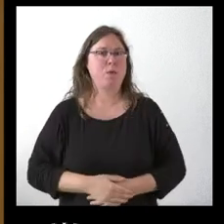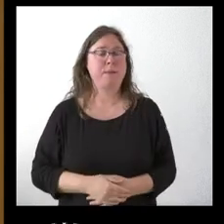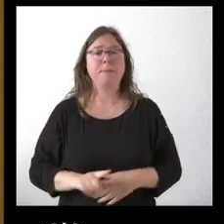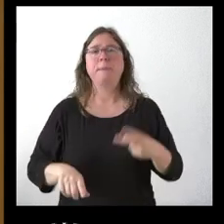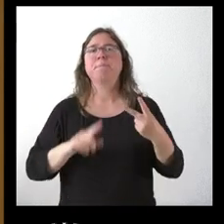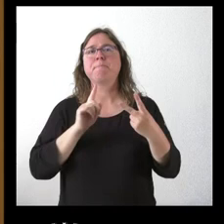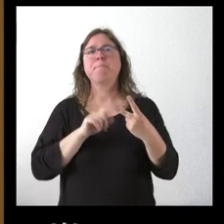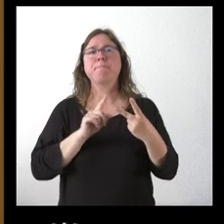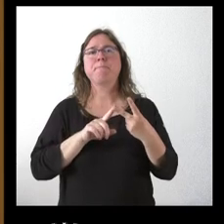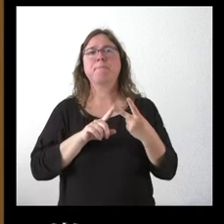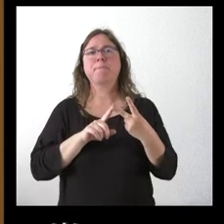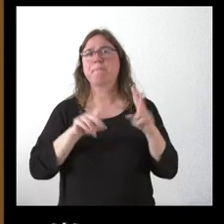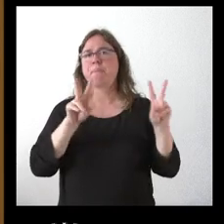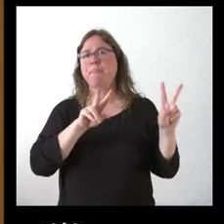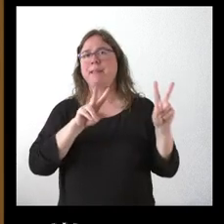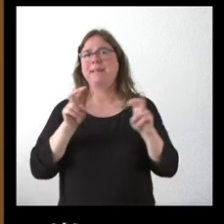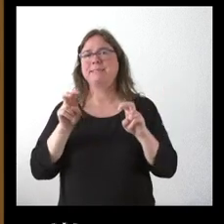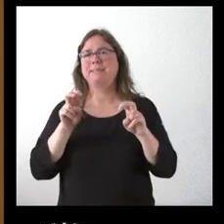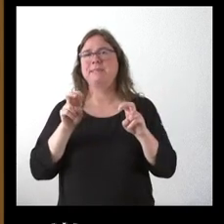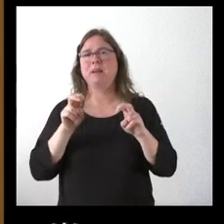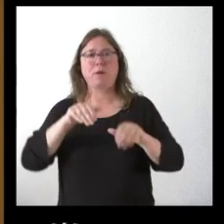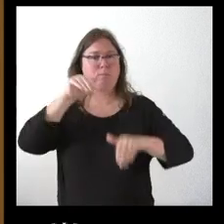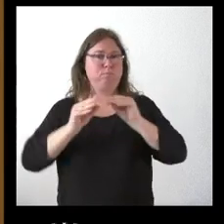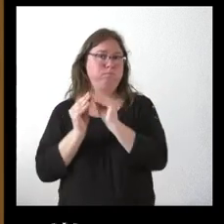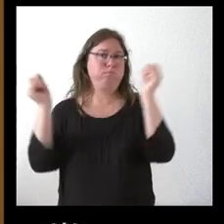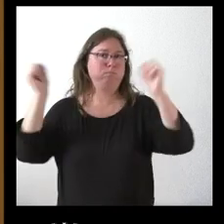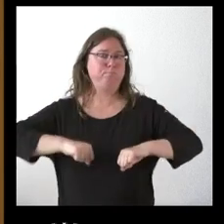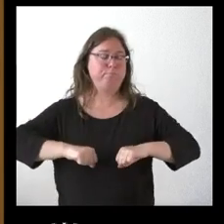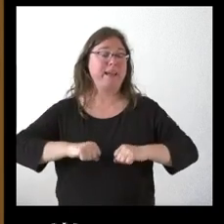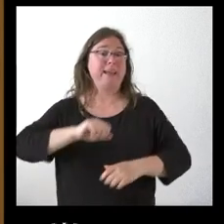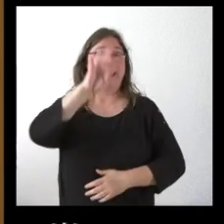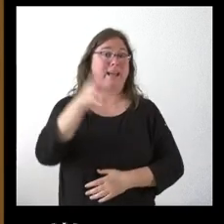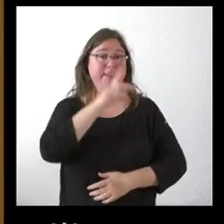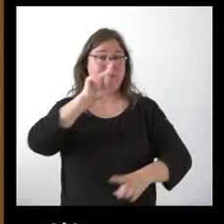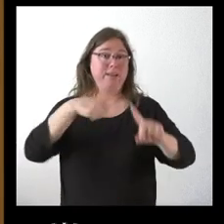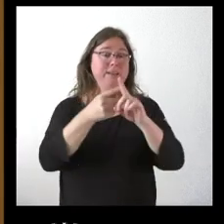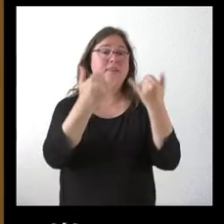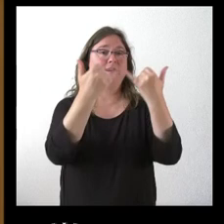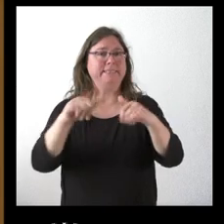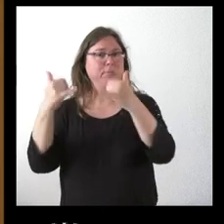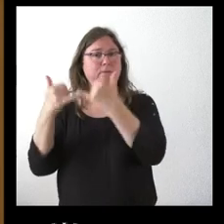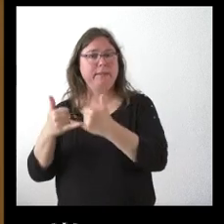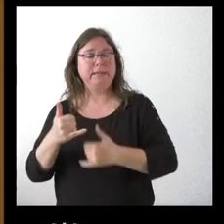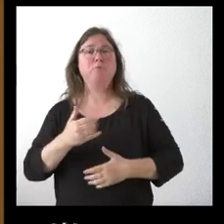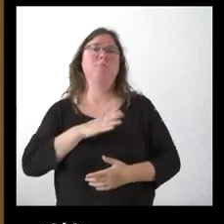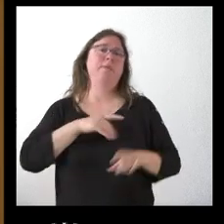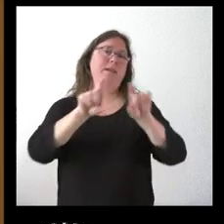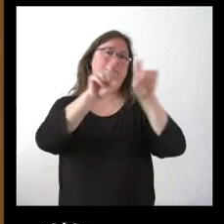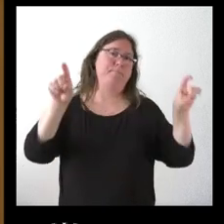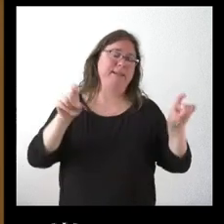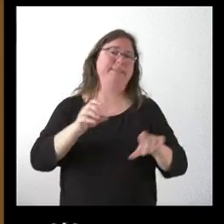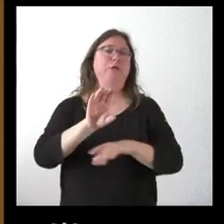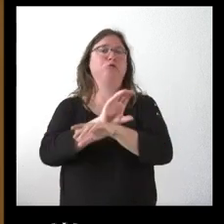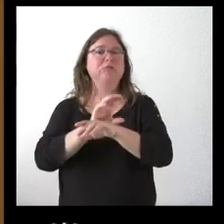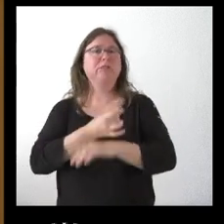sobre la unanimidad que hubo esta semana para aprobar el calendario de festivos del año que viene, entre patronal, consejería y sindicatos,